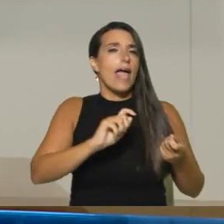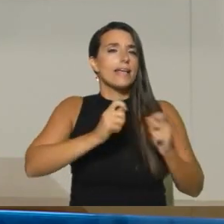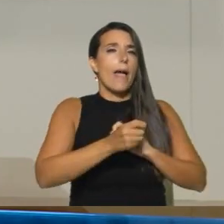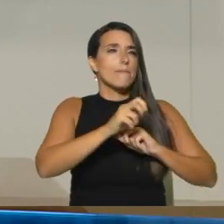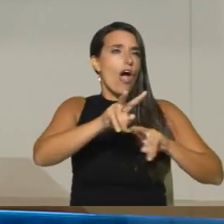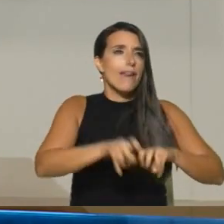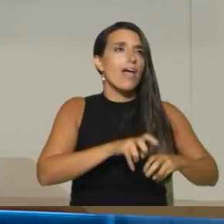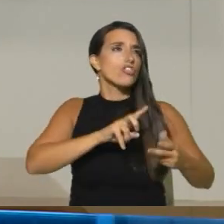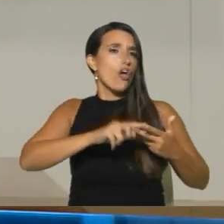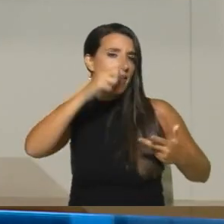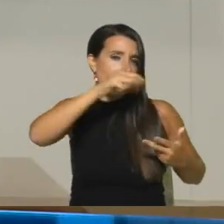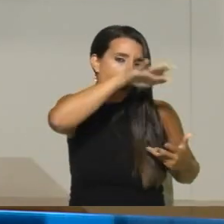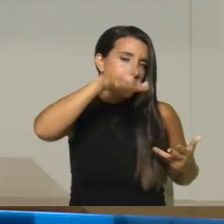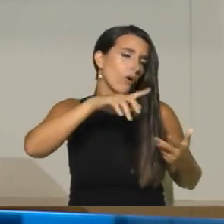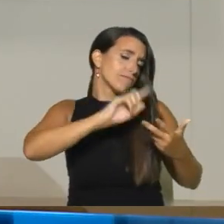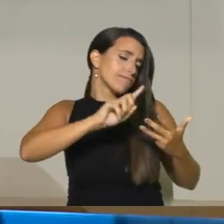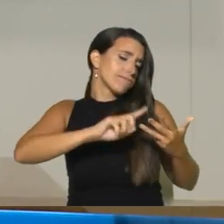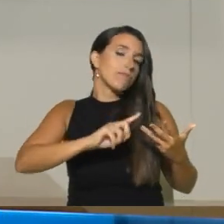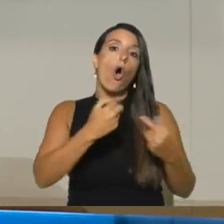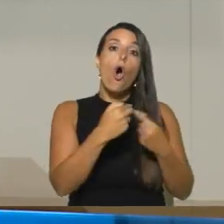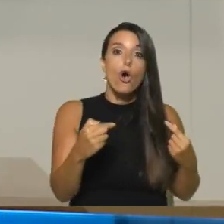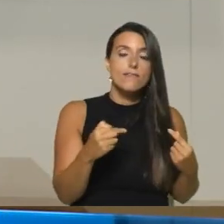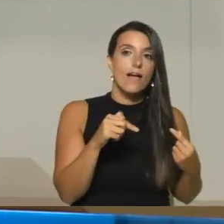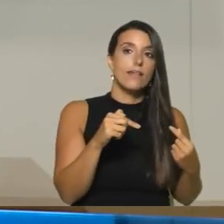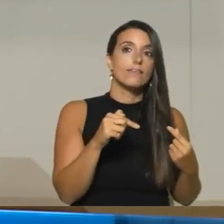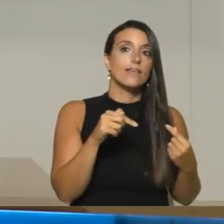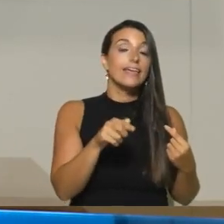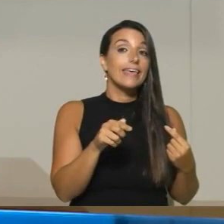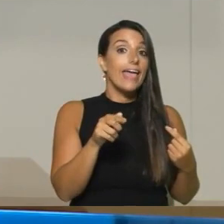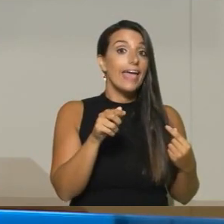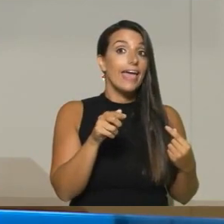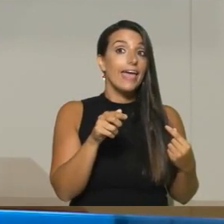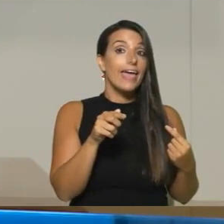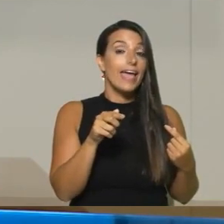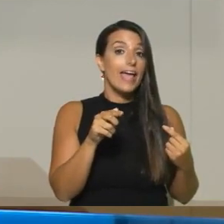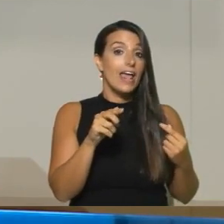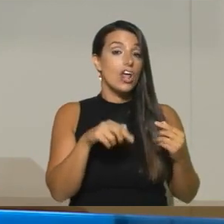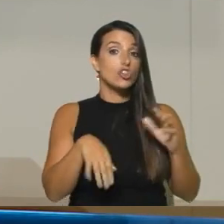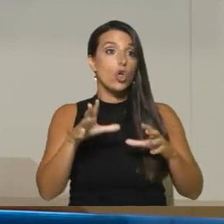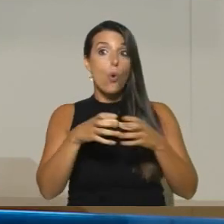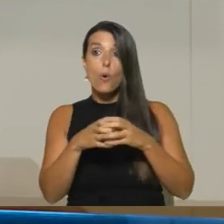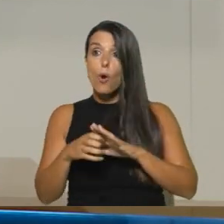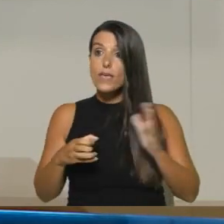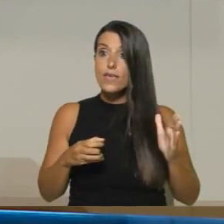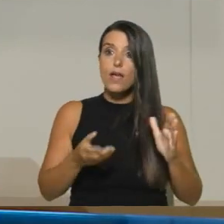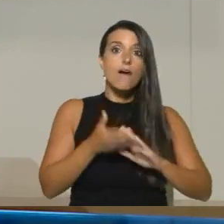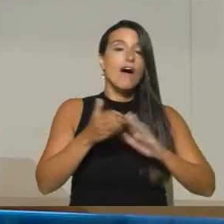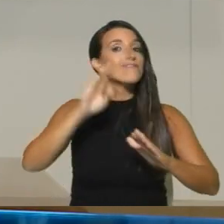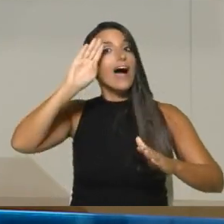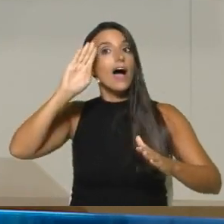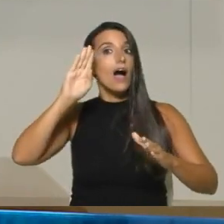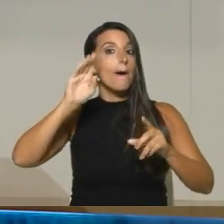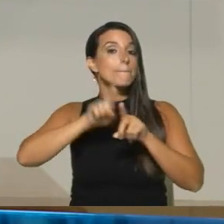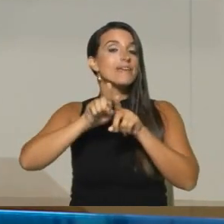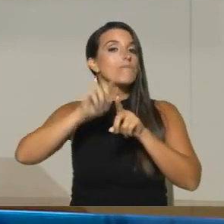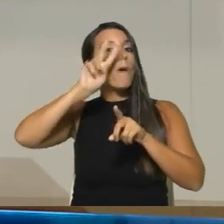agraria una serie de cosas que hicieron creer a la calle totalidad de los partidos de izquierda que venía un golpe del estilo